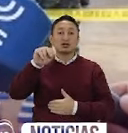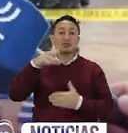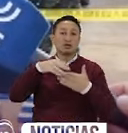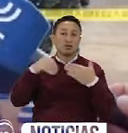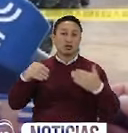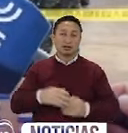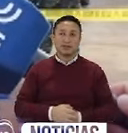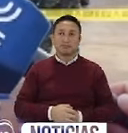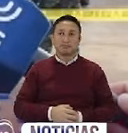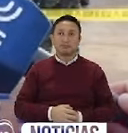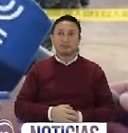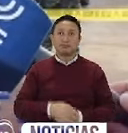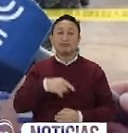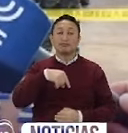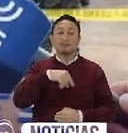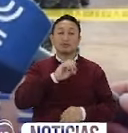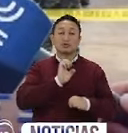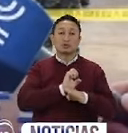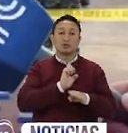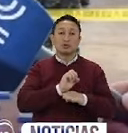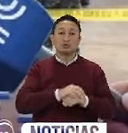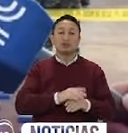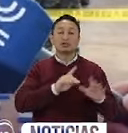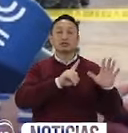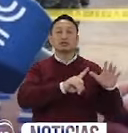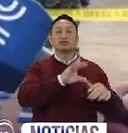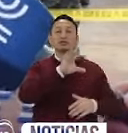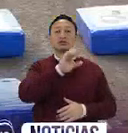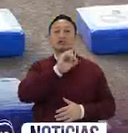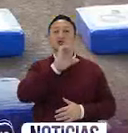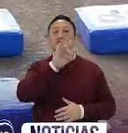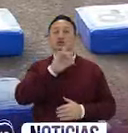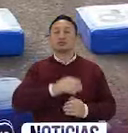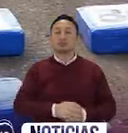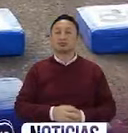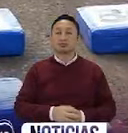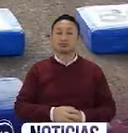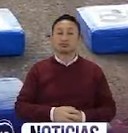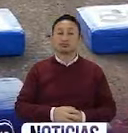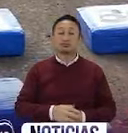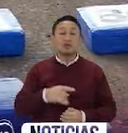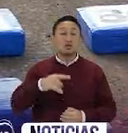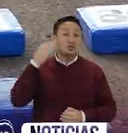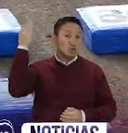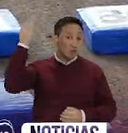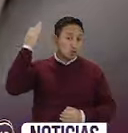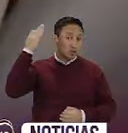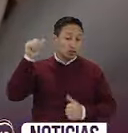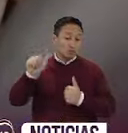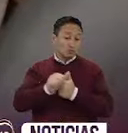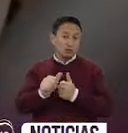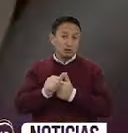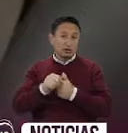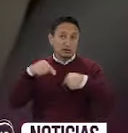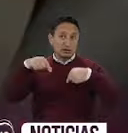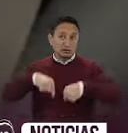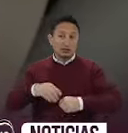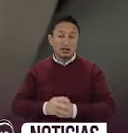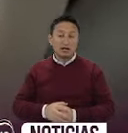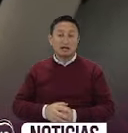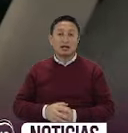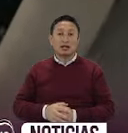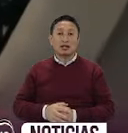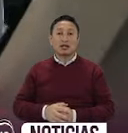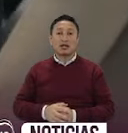5.525.000 dólares y en el mercado nacional de 608.000 dólares. Carchi, al ser una provincia fronteriza con el principal exportador de droga del